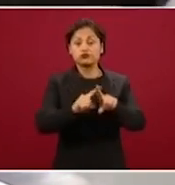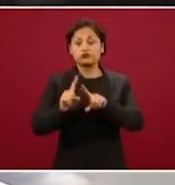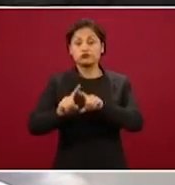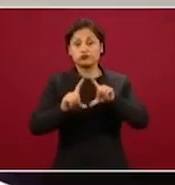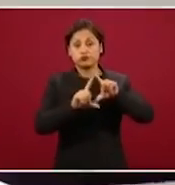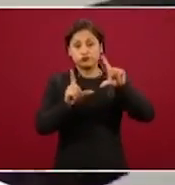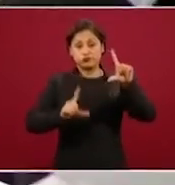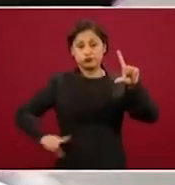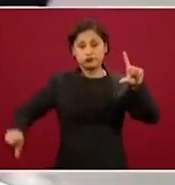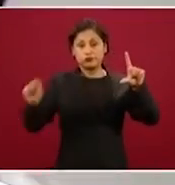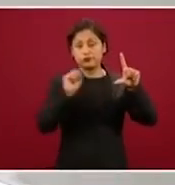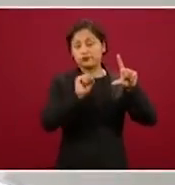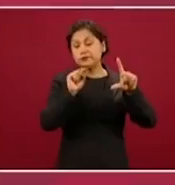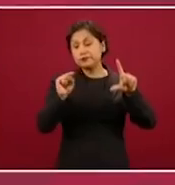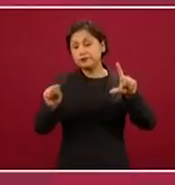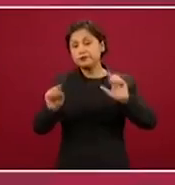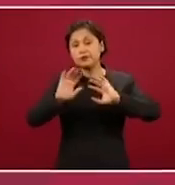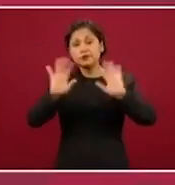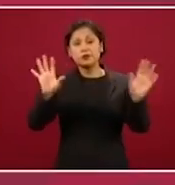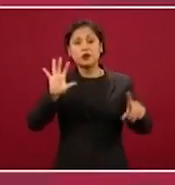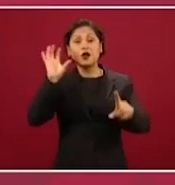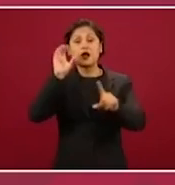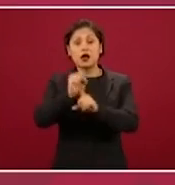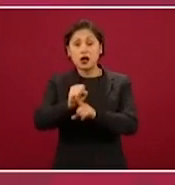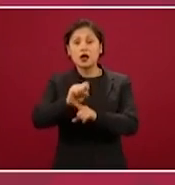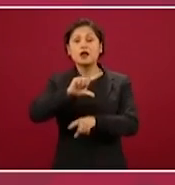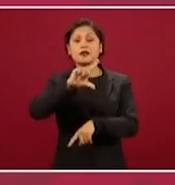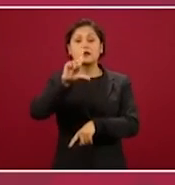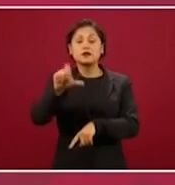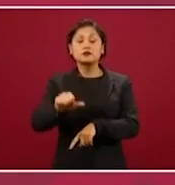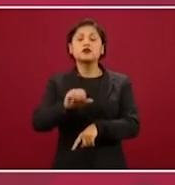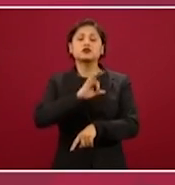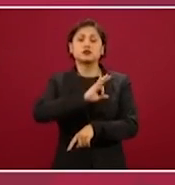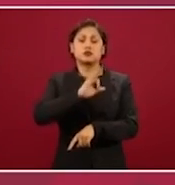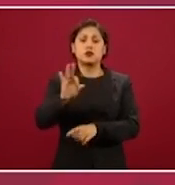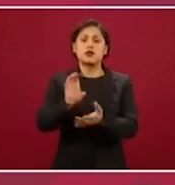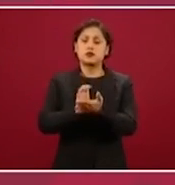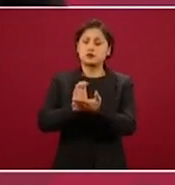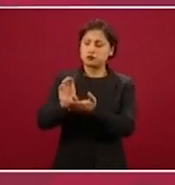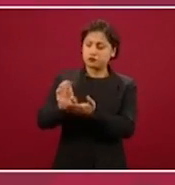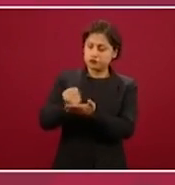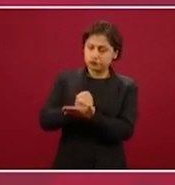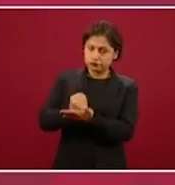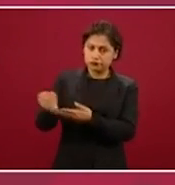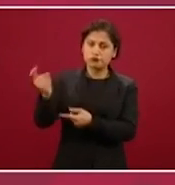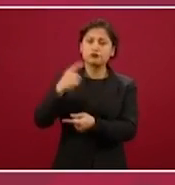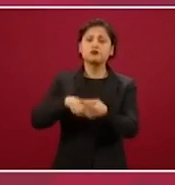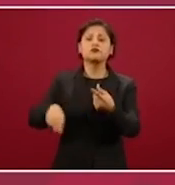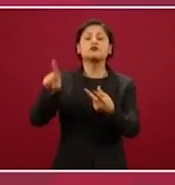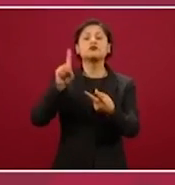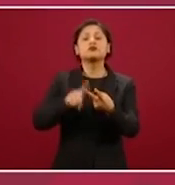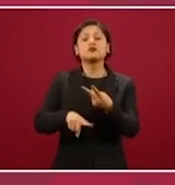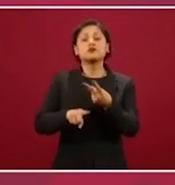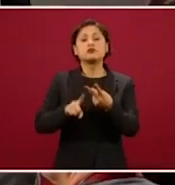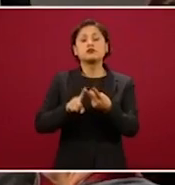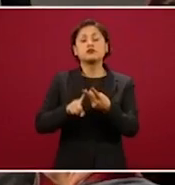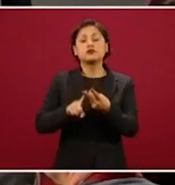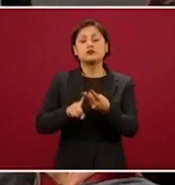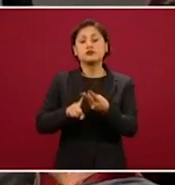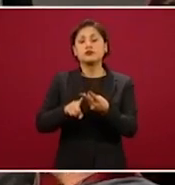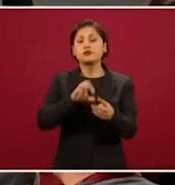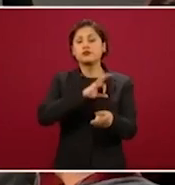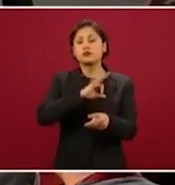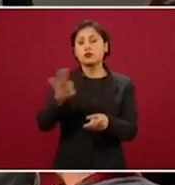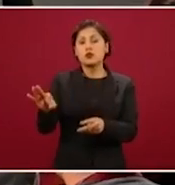se puede dar crédito, se puede captar